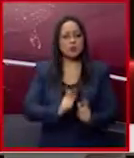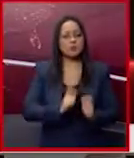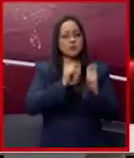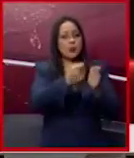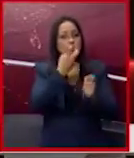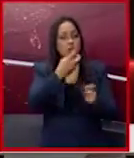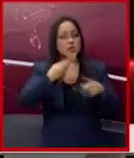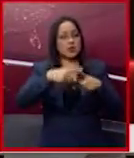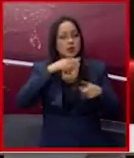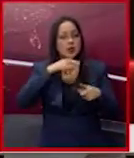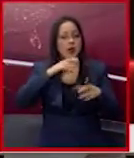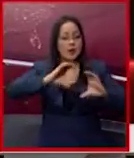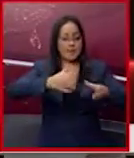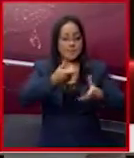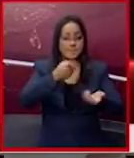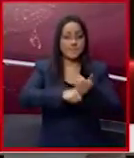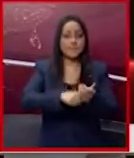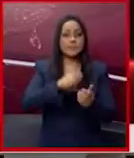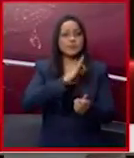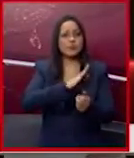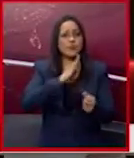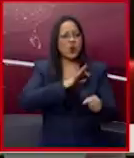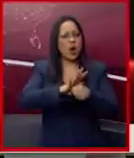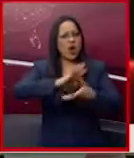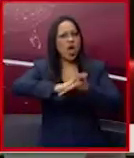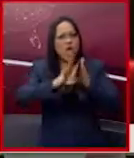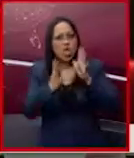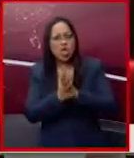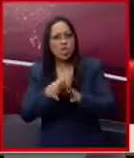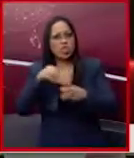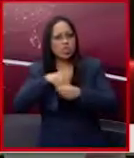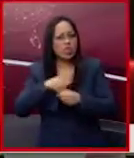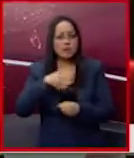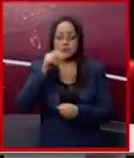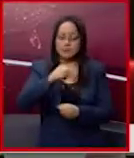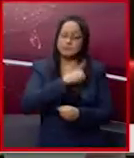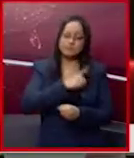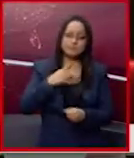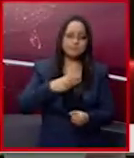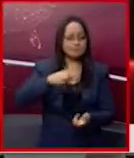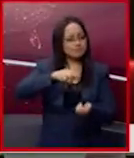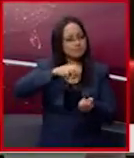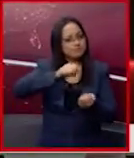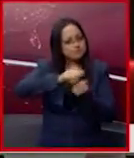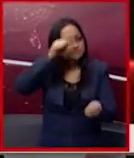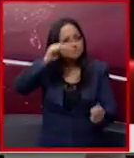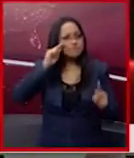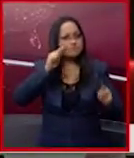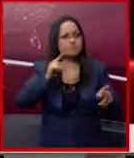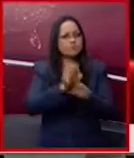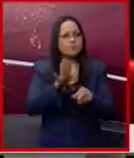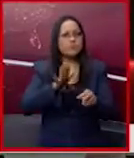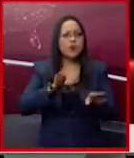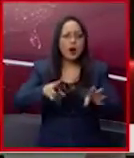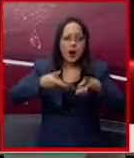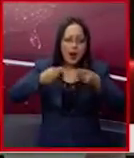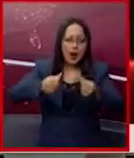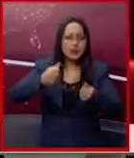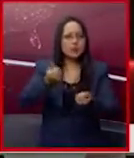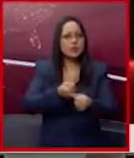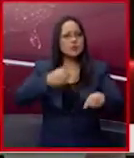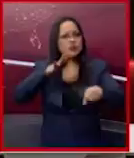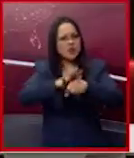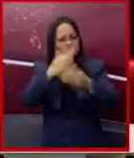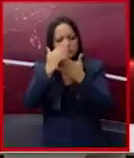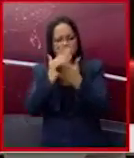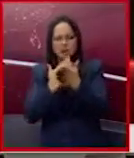estos órganos internos, se combate la opacidad y se vigila el buen uso de los recursos públicos que contribuye a la eficiencia administrativa